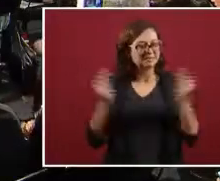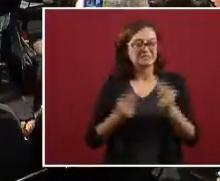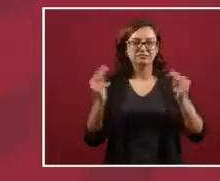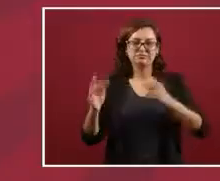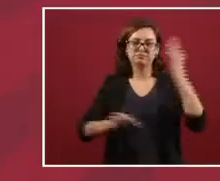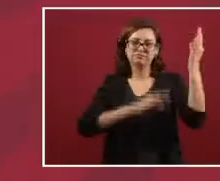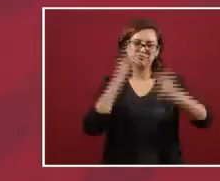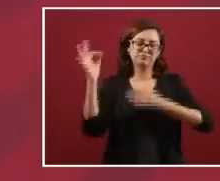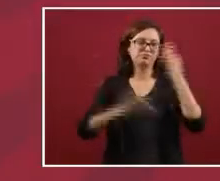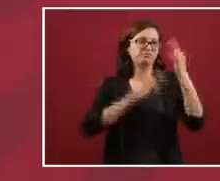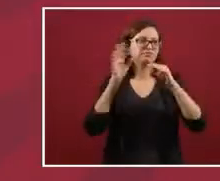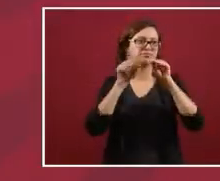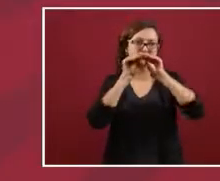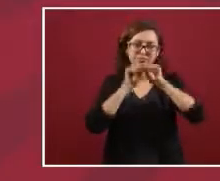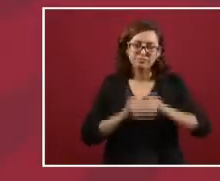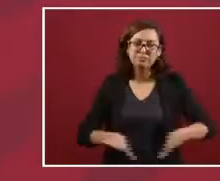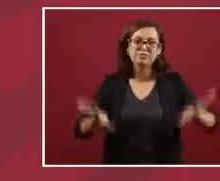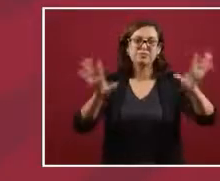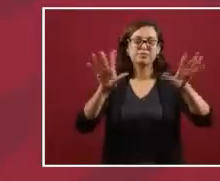para